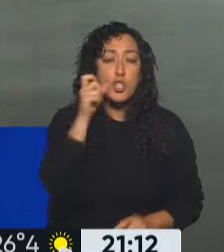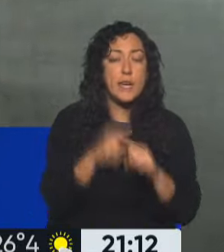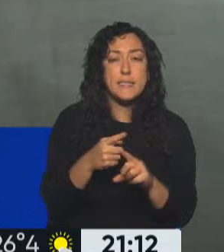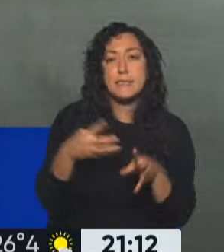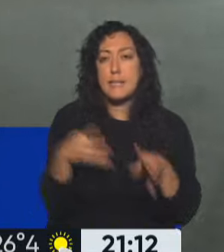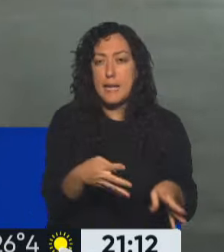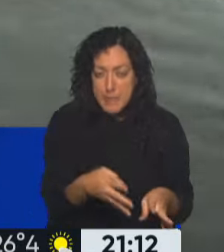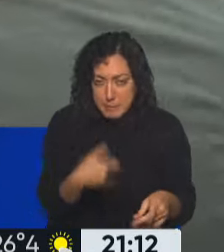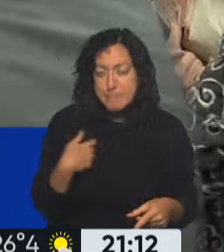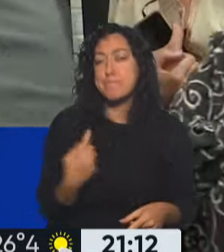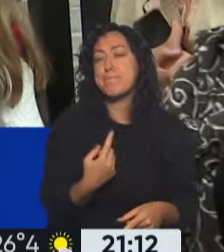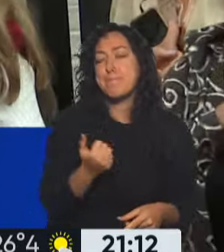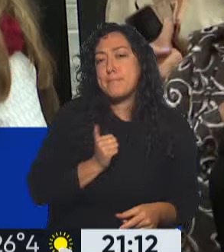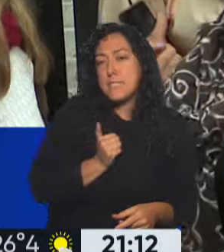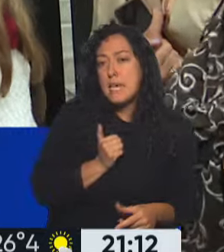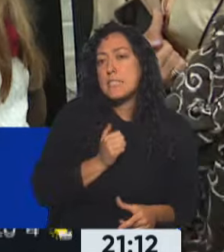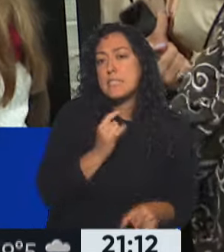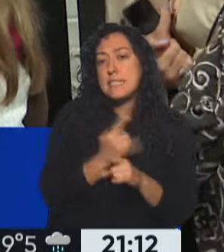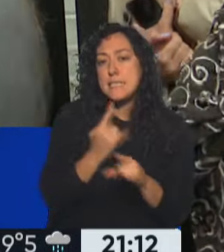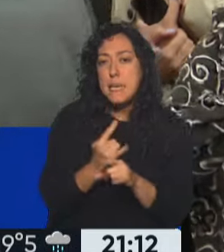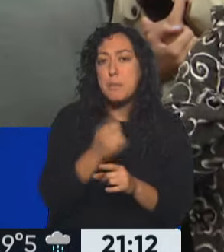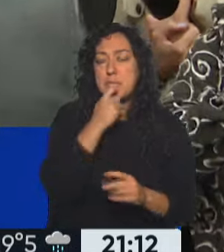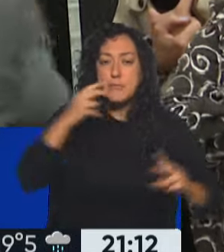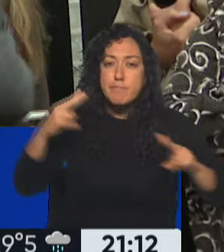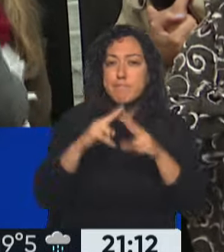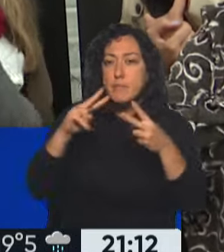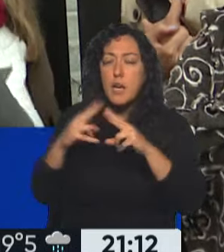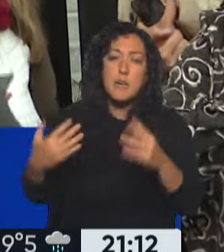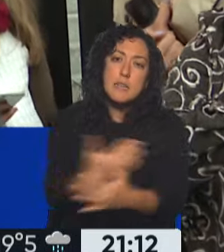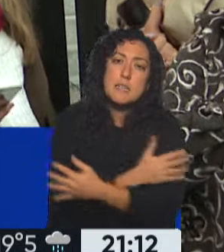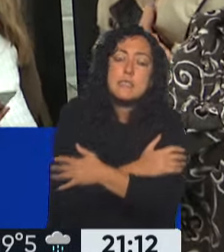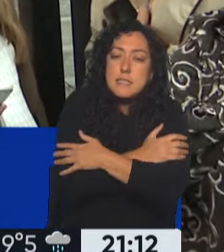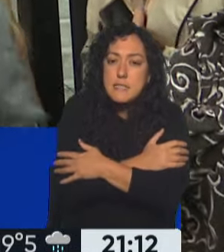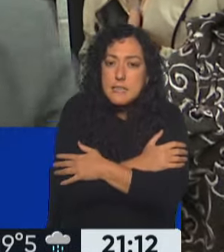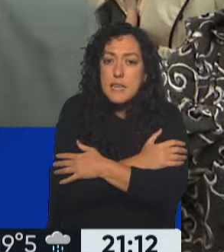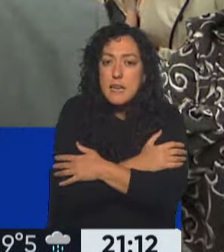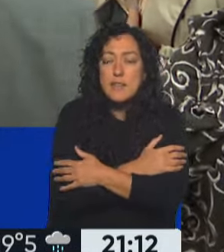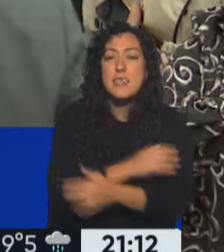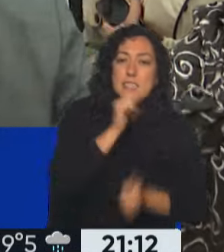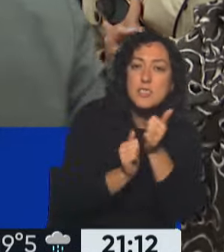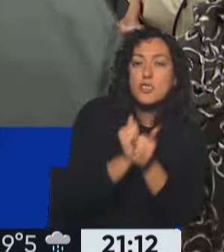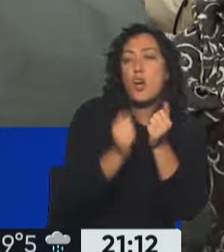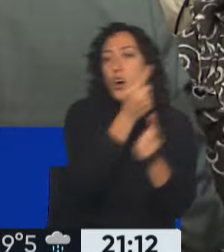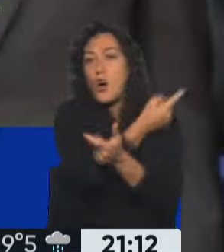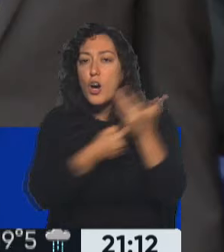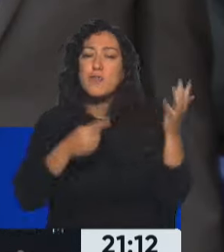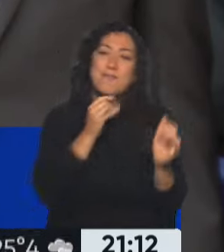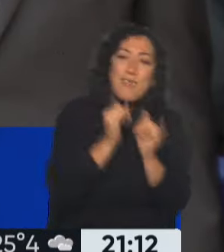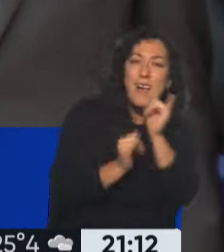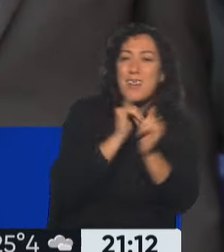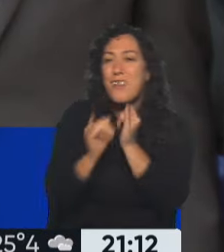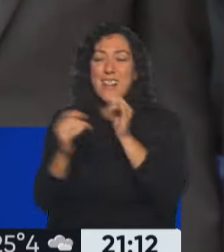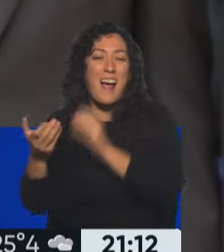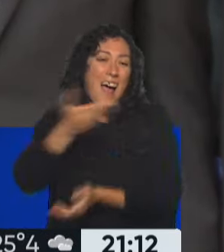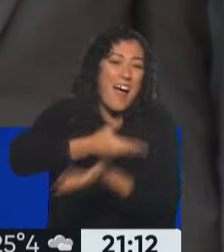guerra, siempre cuando nos encontramos, nos abrazamos y nos contamos todas nuestras anécdotas. Y